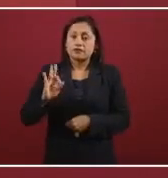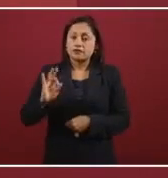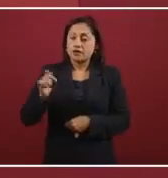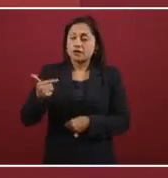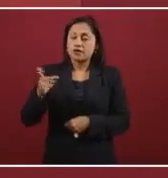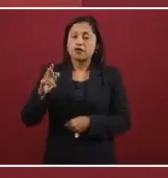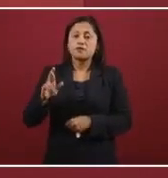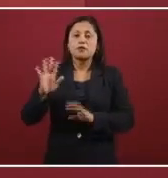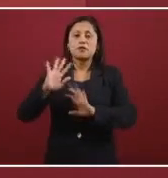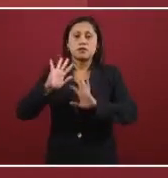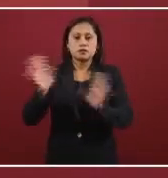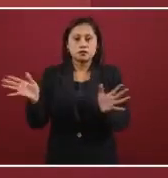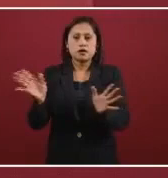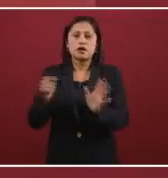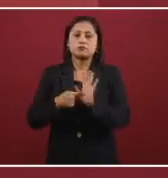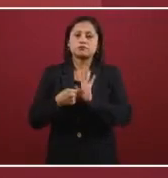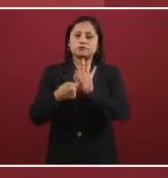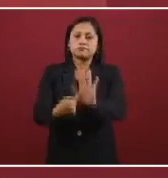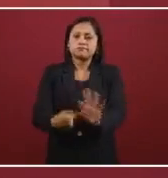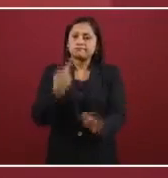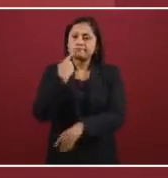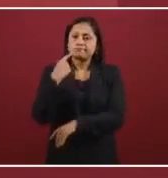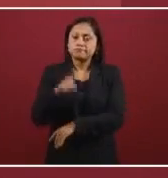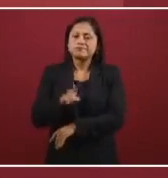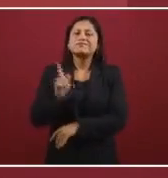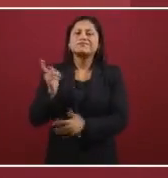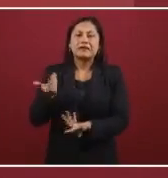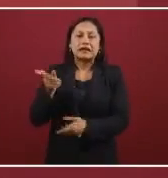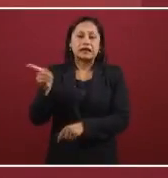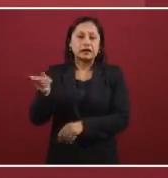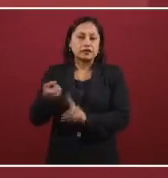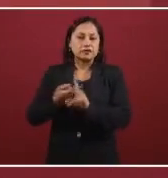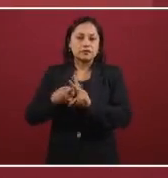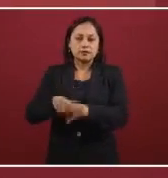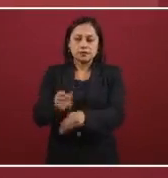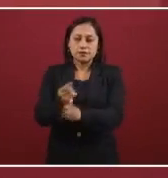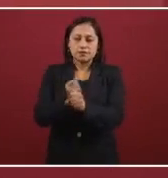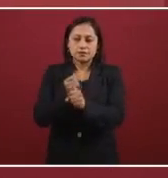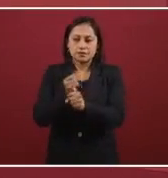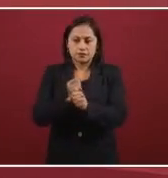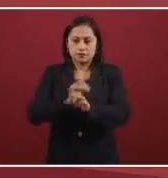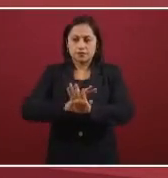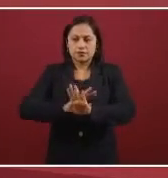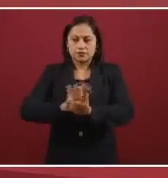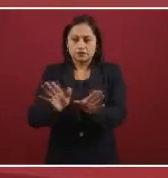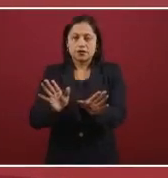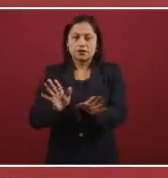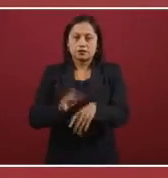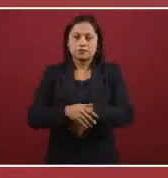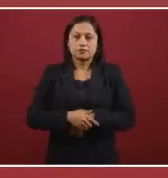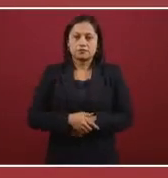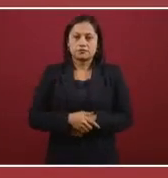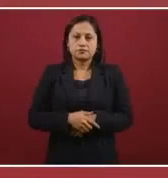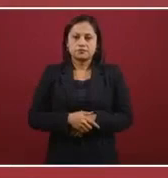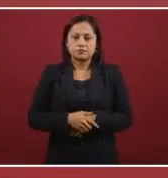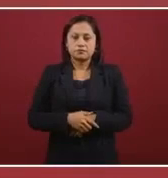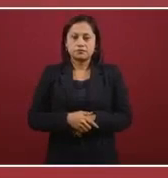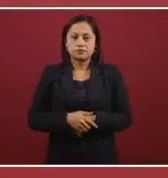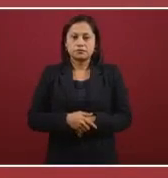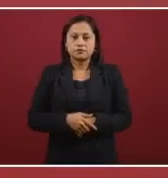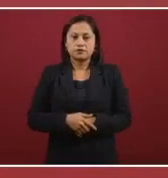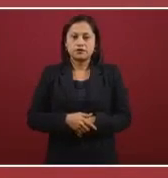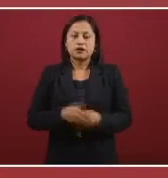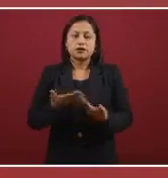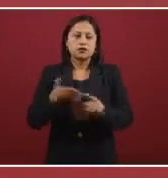denuncias, es decir, abrió investigación, para ser más precisos, sobre estos